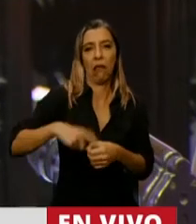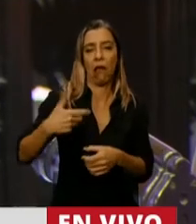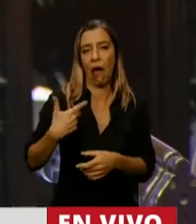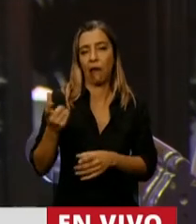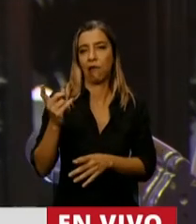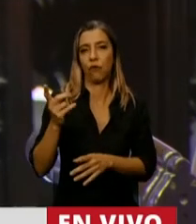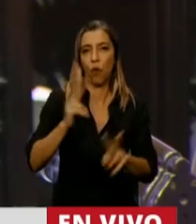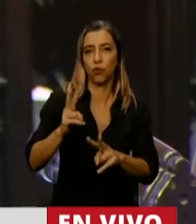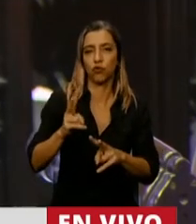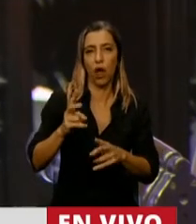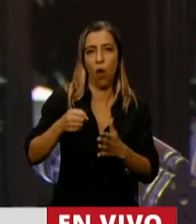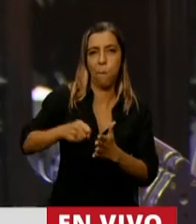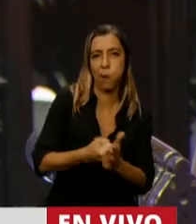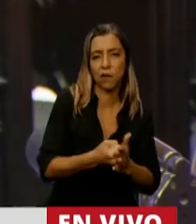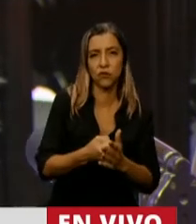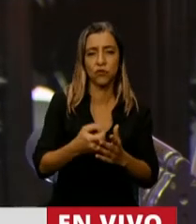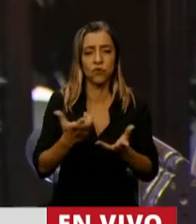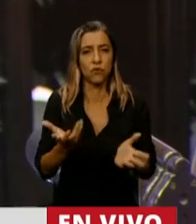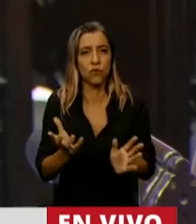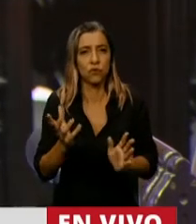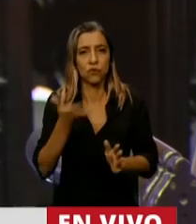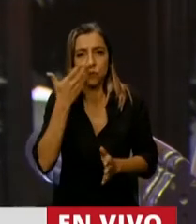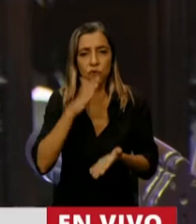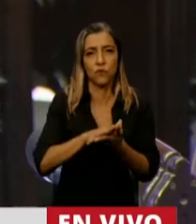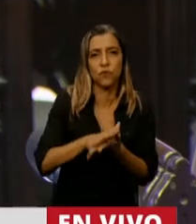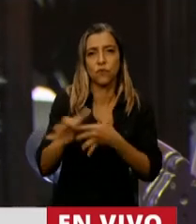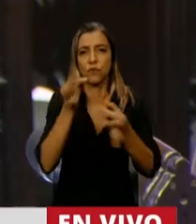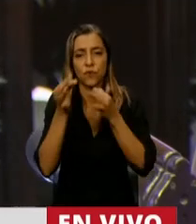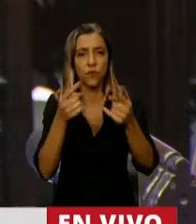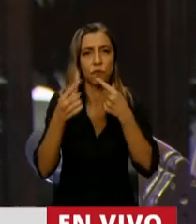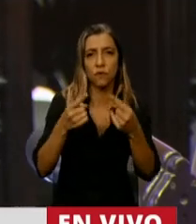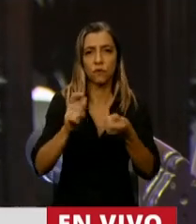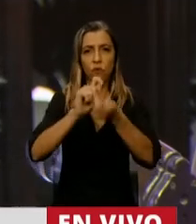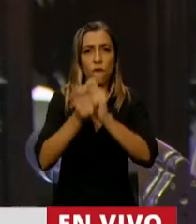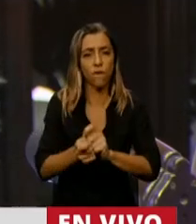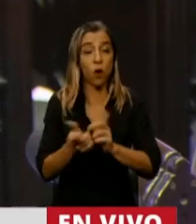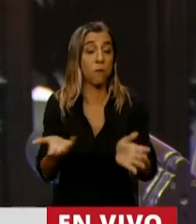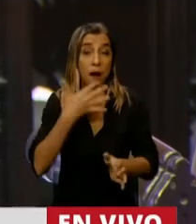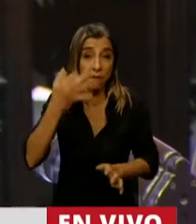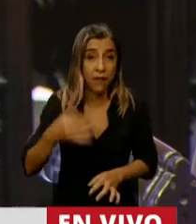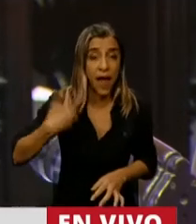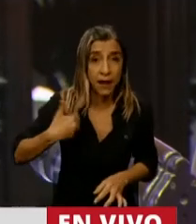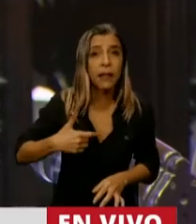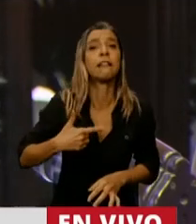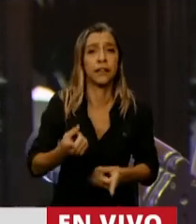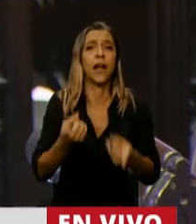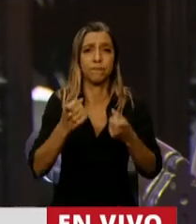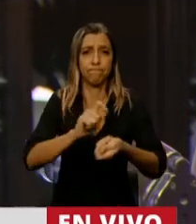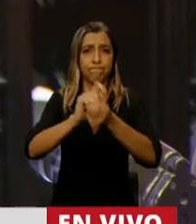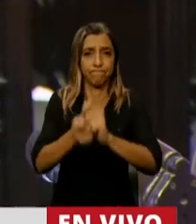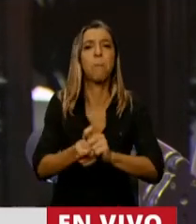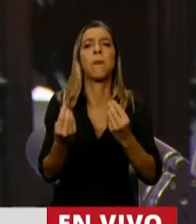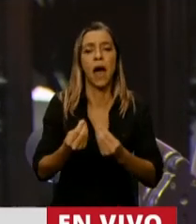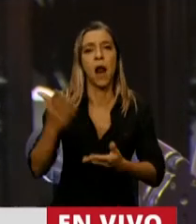de diálogo, habla de reformas. Mire, si la Argentina necesita una reforma urgente para tener